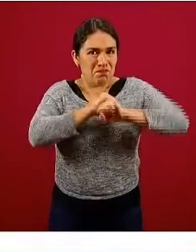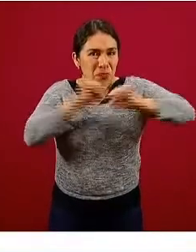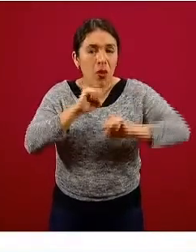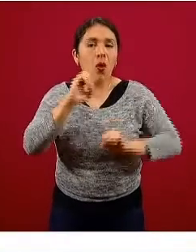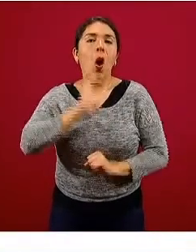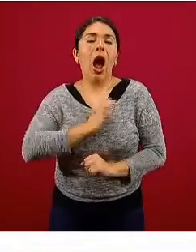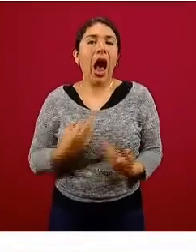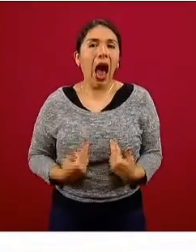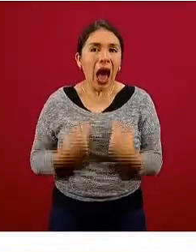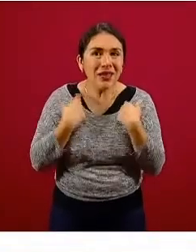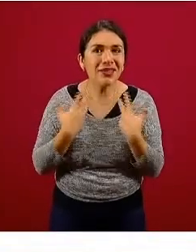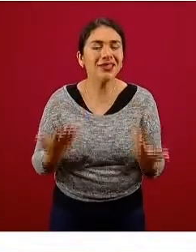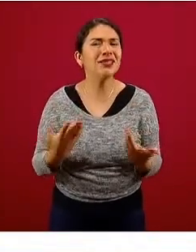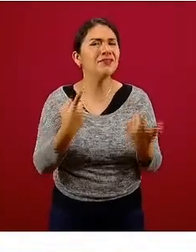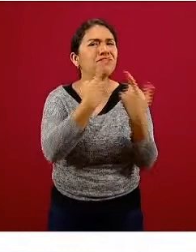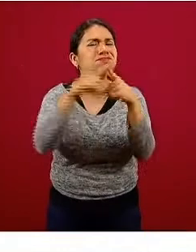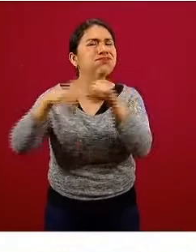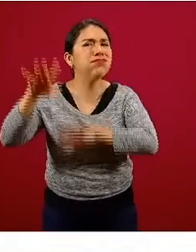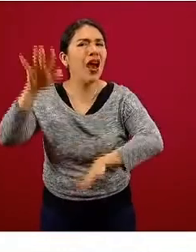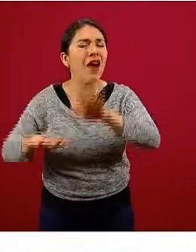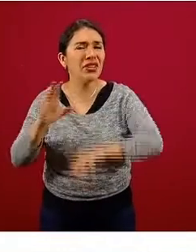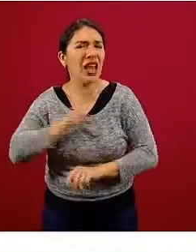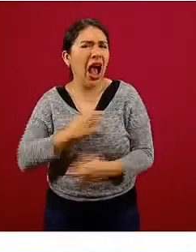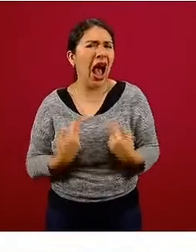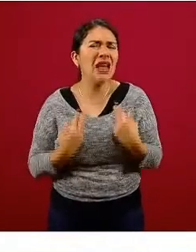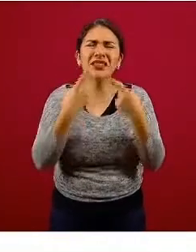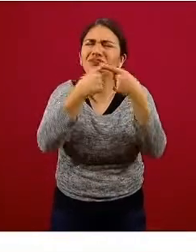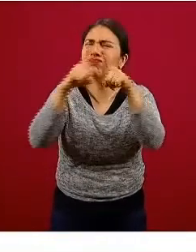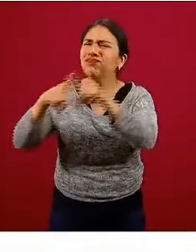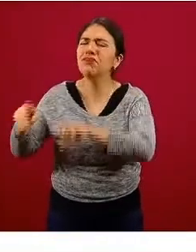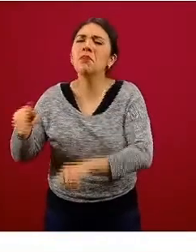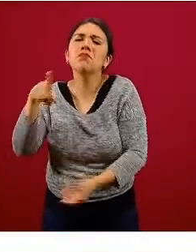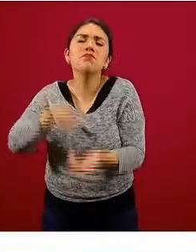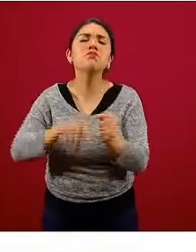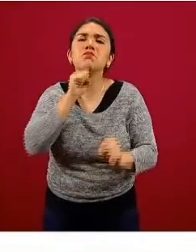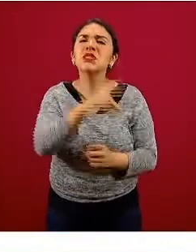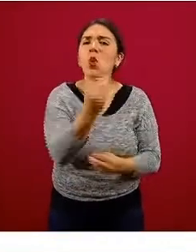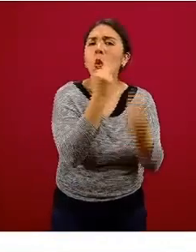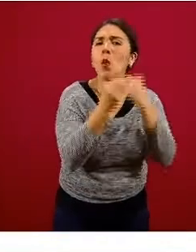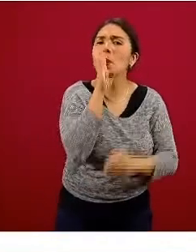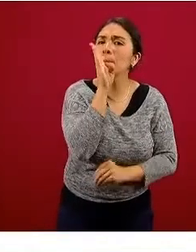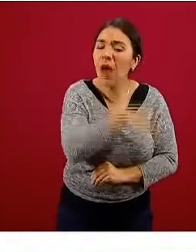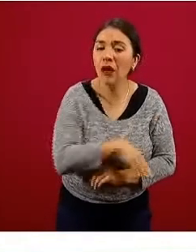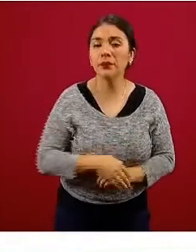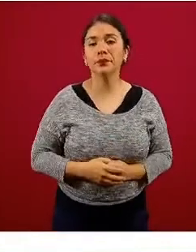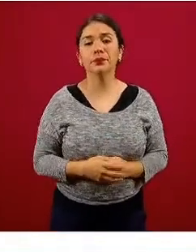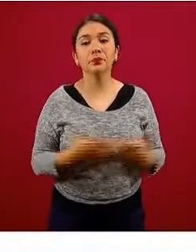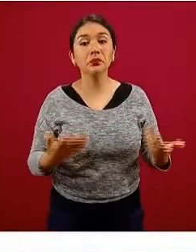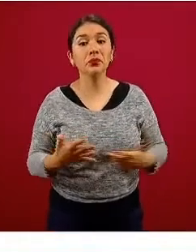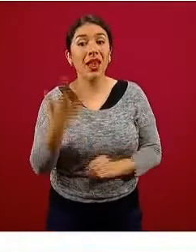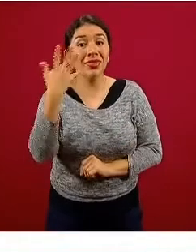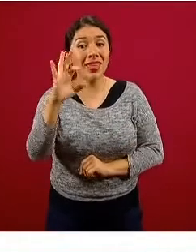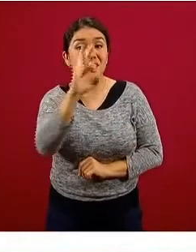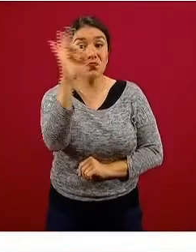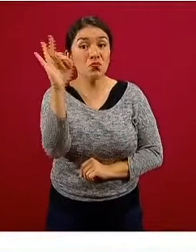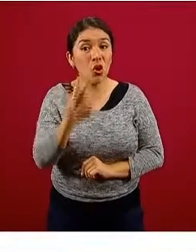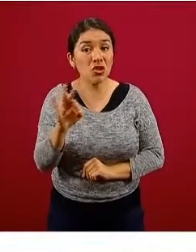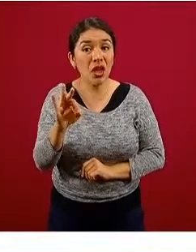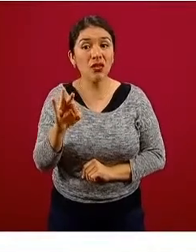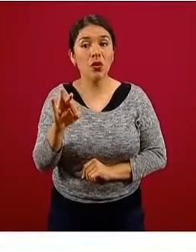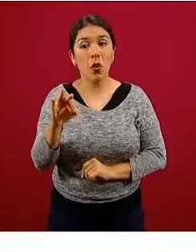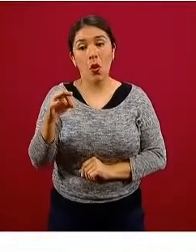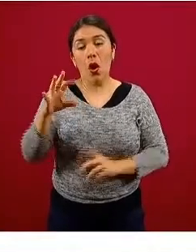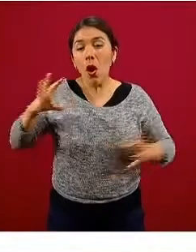cáncer, y muchos casos de cáncer están relacionados con la dieta. Y en el